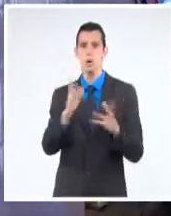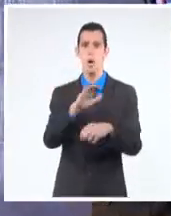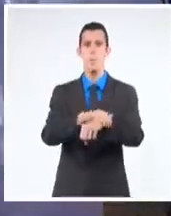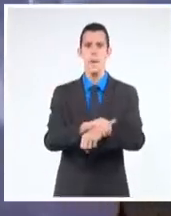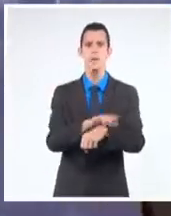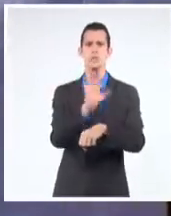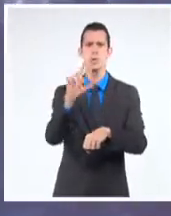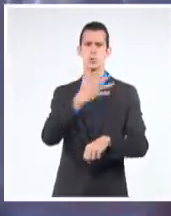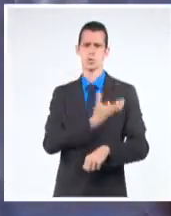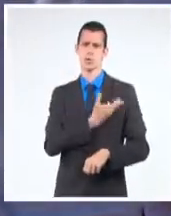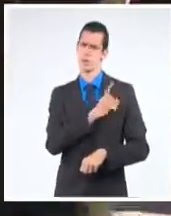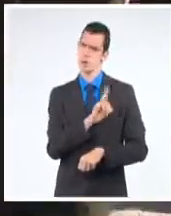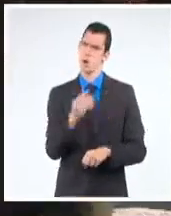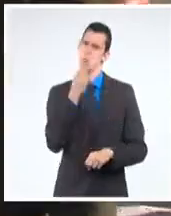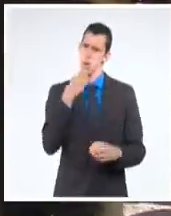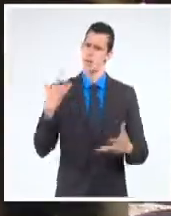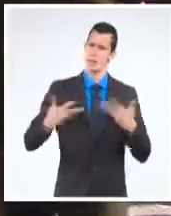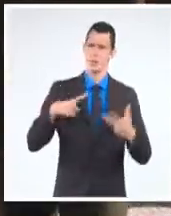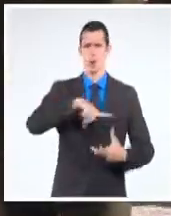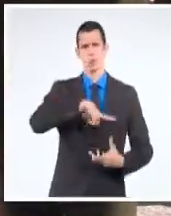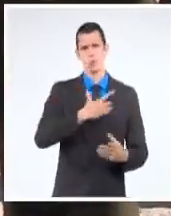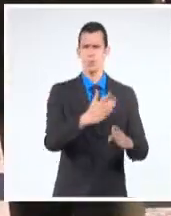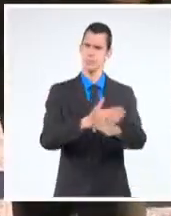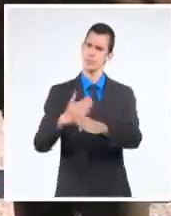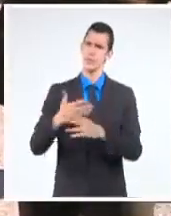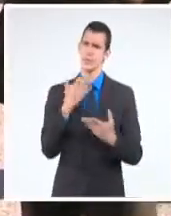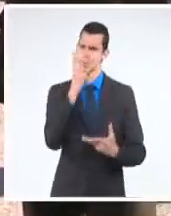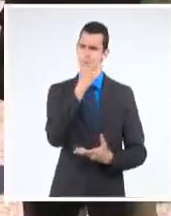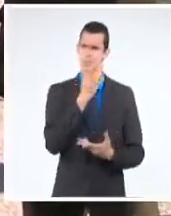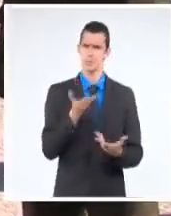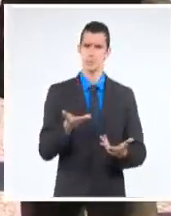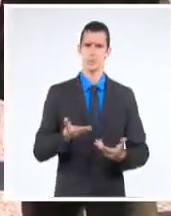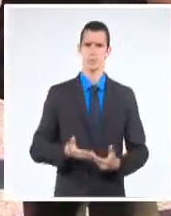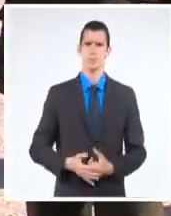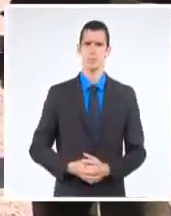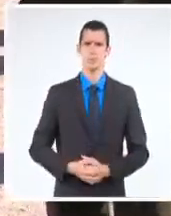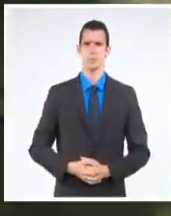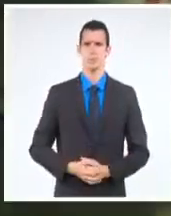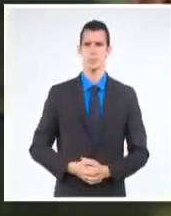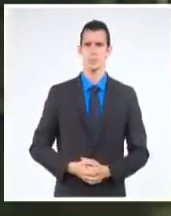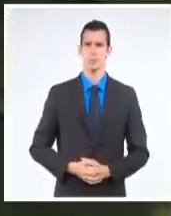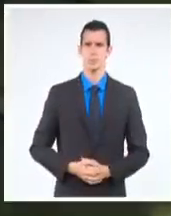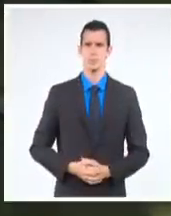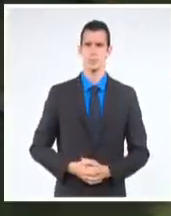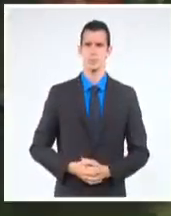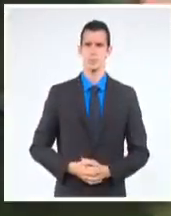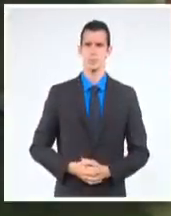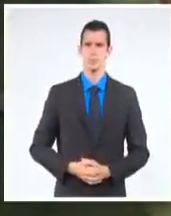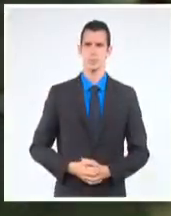de Lice García y los estudios Taíno para el Sistema Informativo de la Televisión Cubana. Es la vida y la...